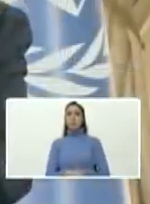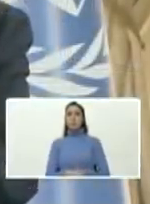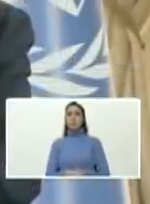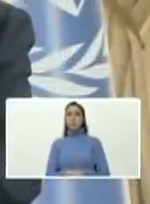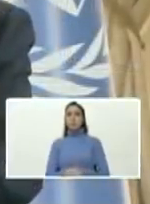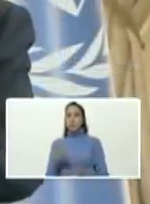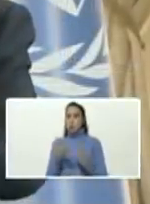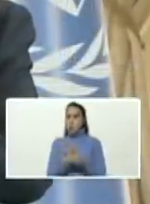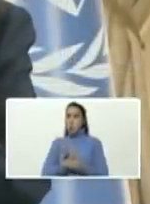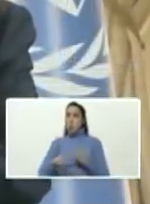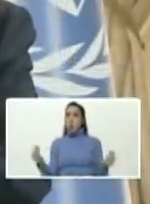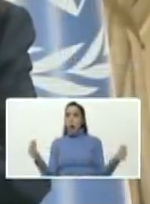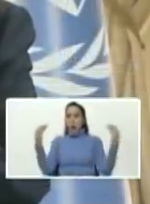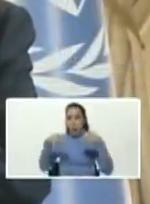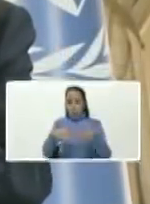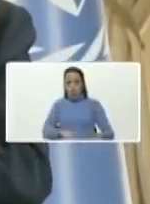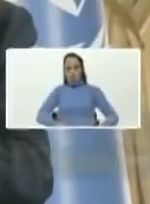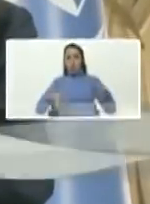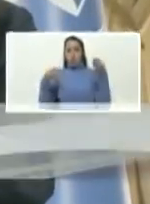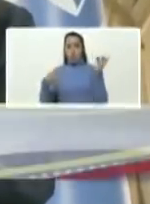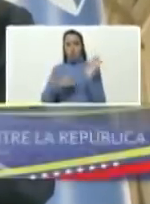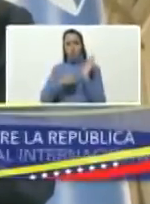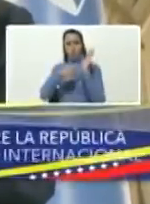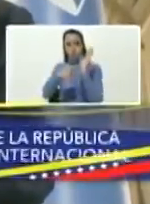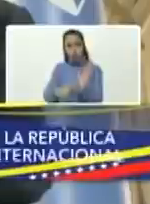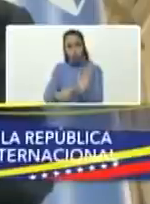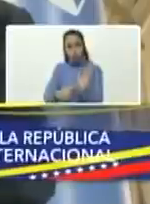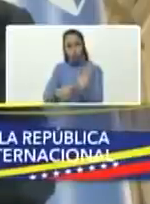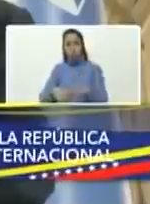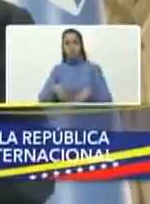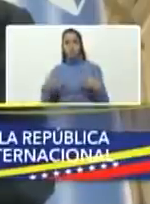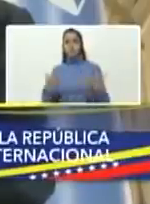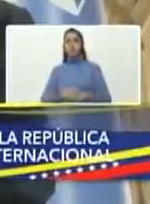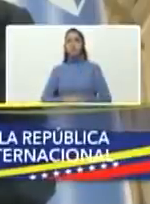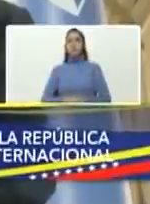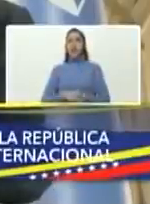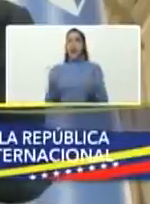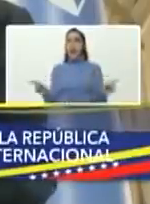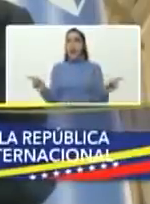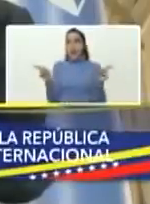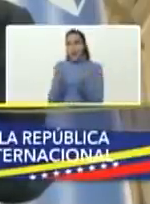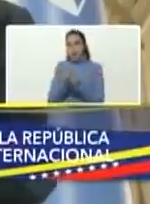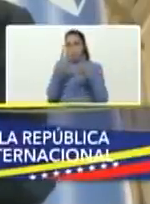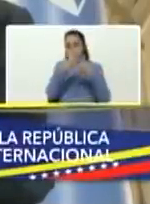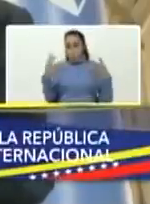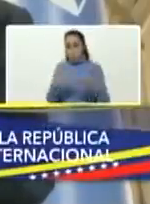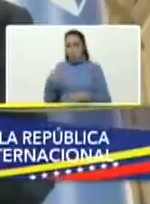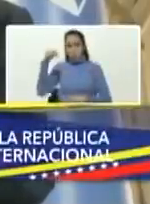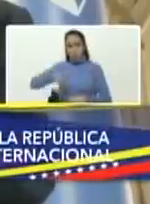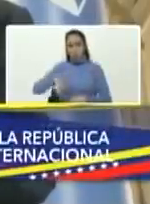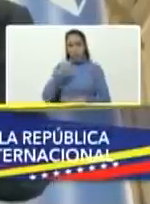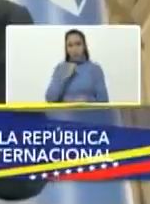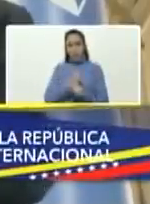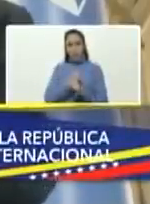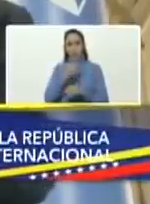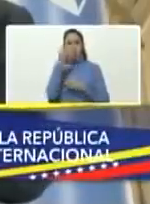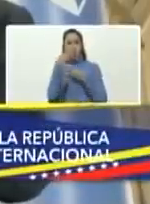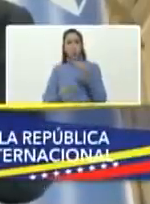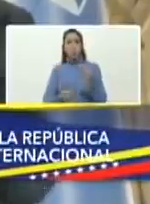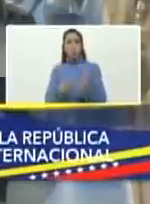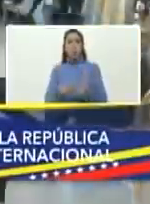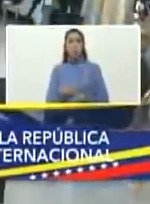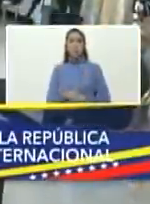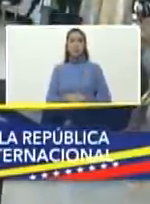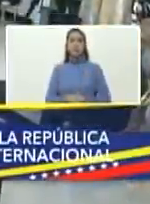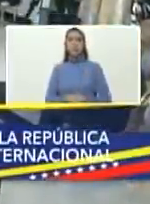Es un acuerdo que expresa la síntesis de esta jornada, que han sido un